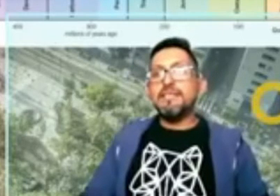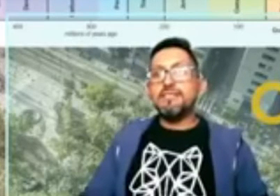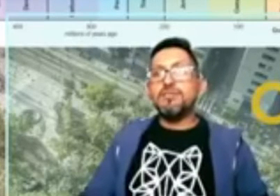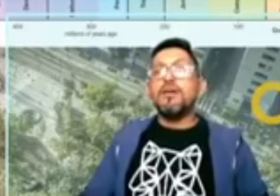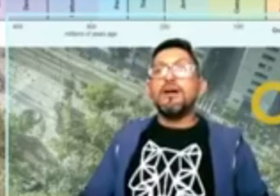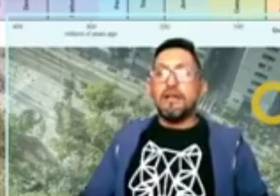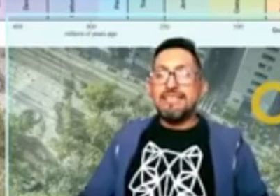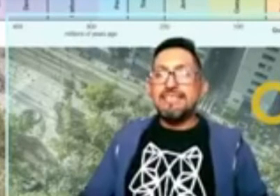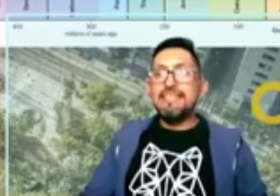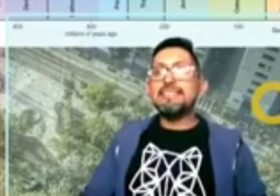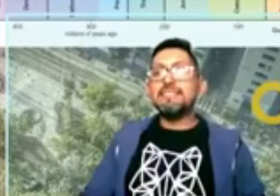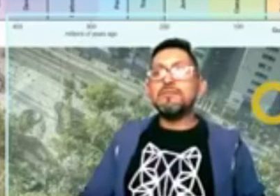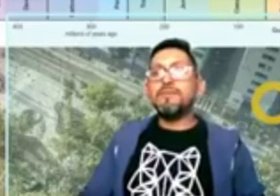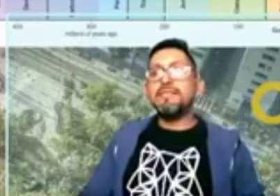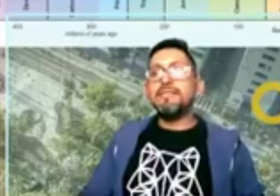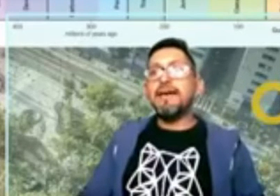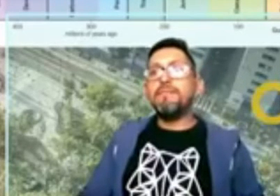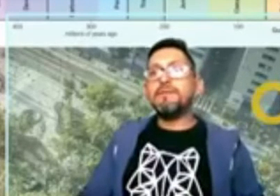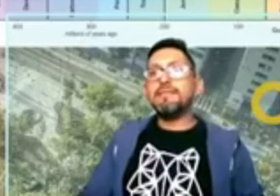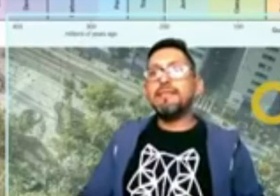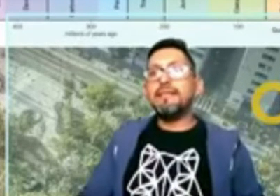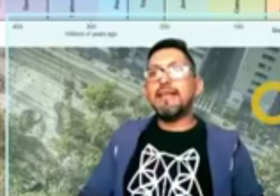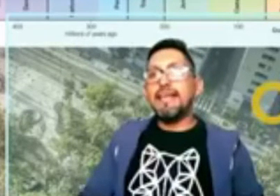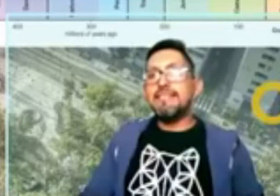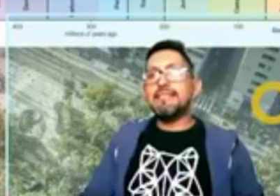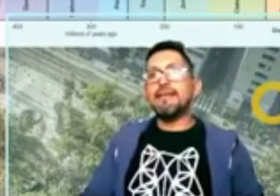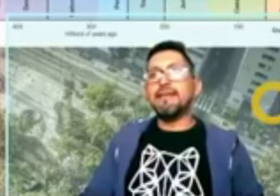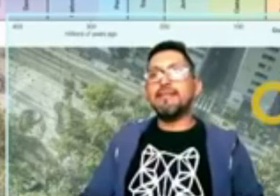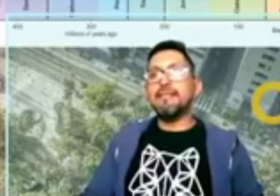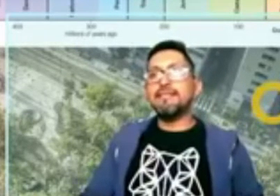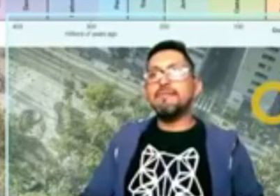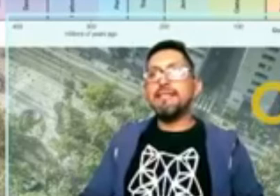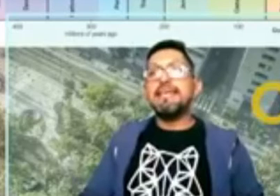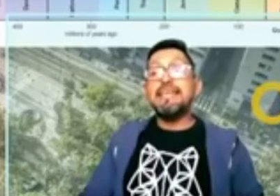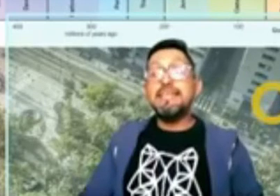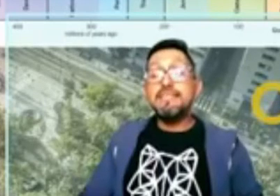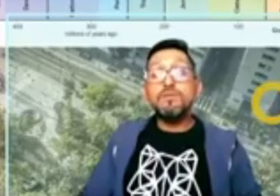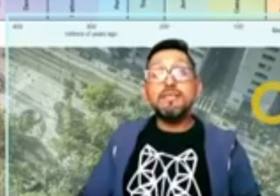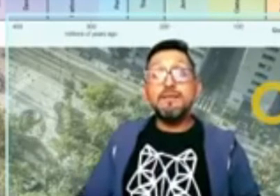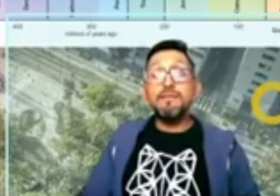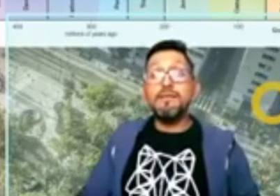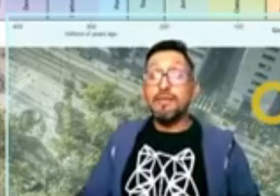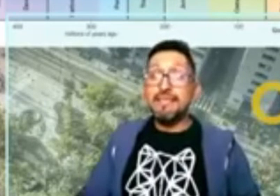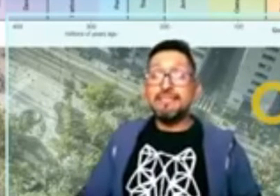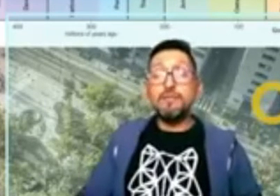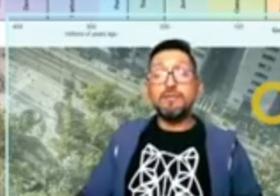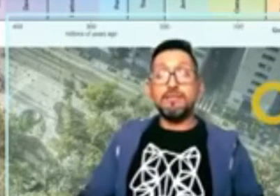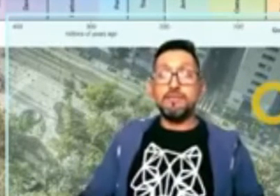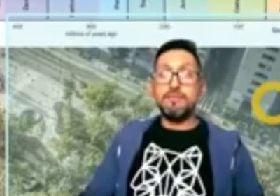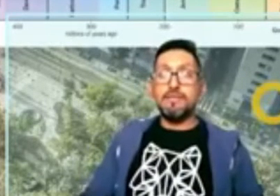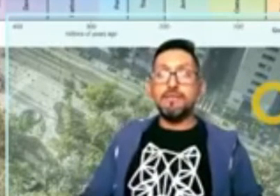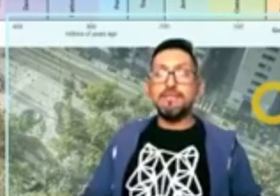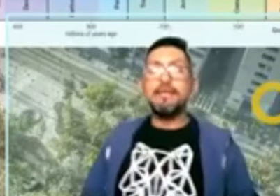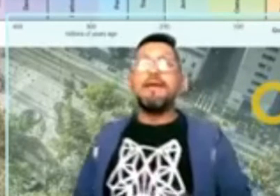Después de eso, la siguiente extinción masiva empezó a extinguir grandes cantidades de animales y así sucesivamente durante las 5